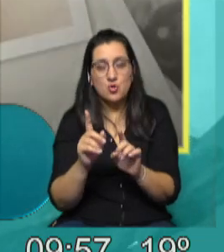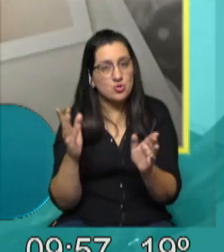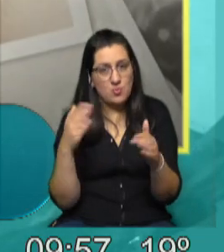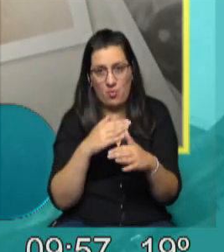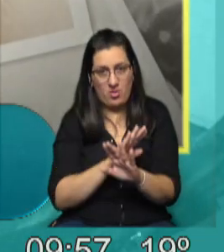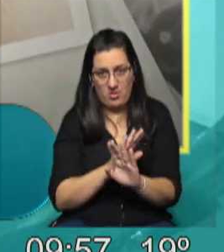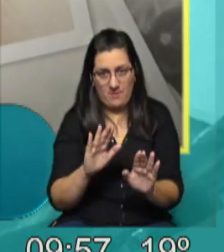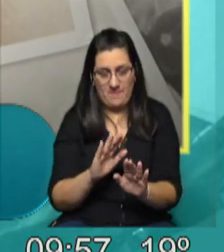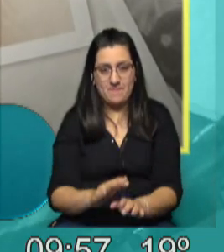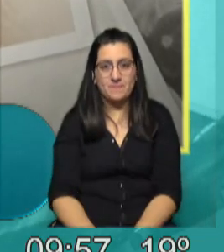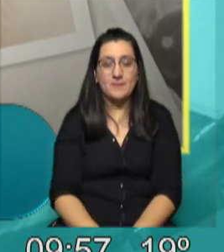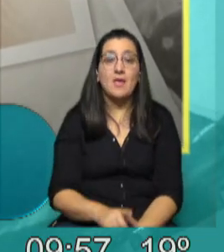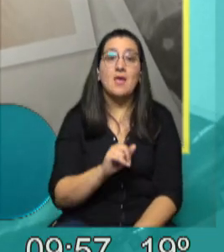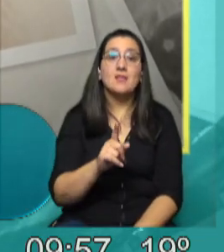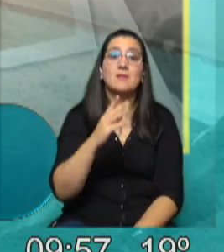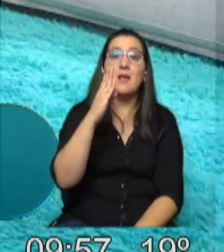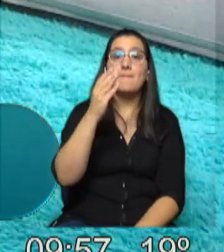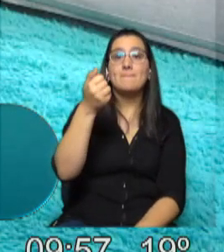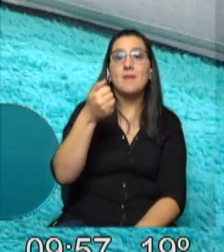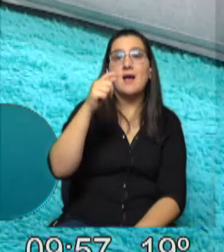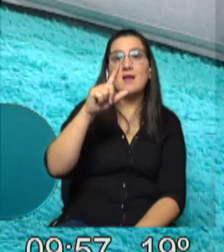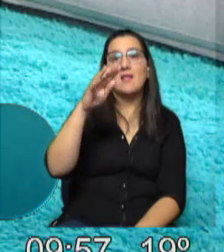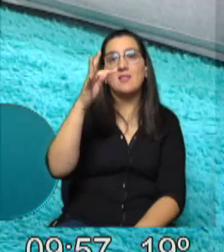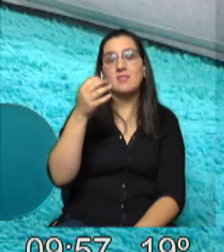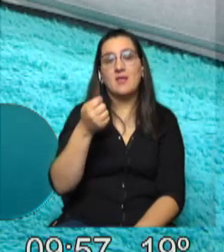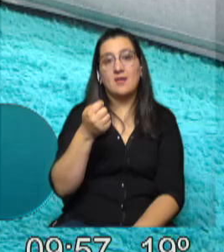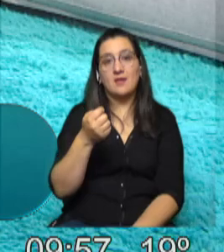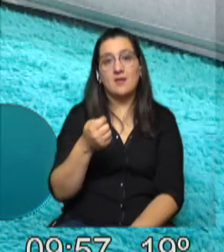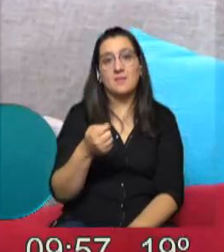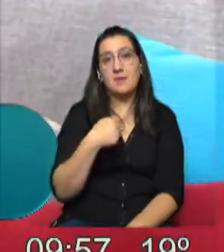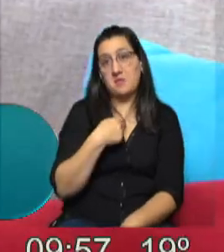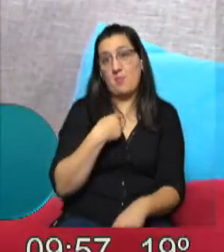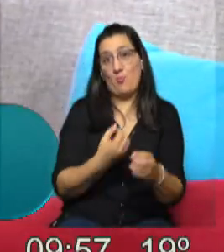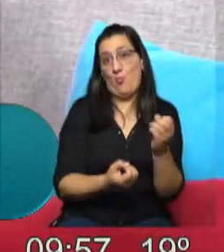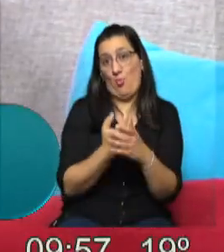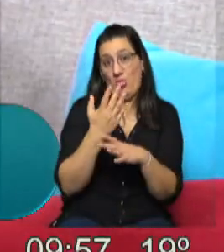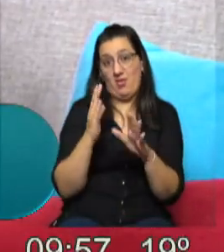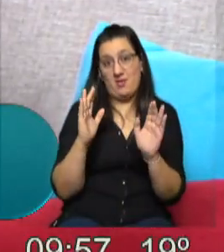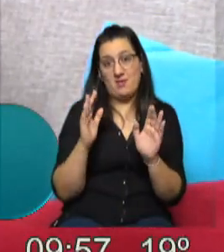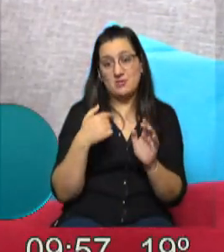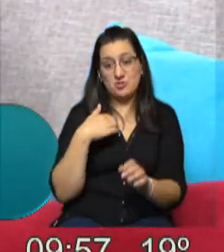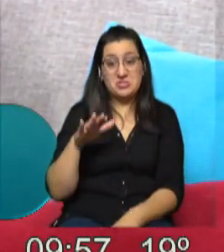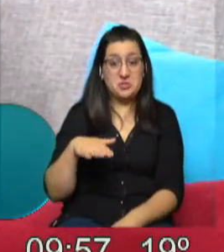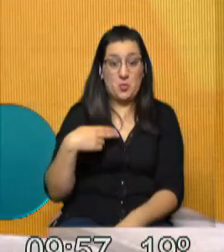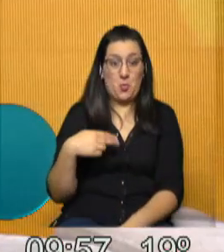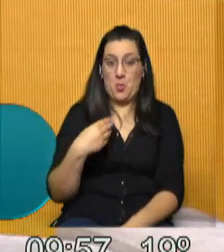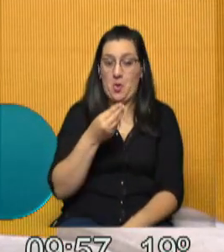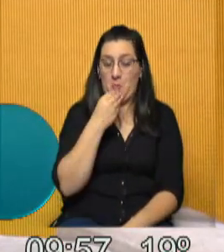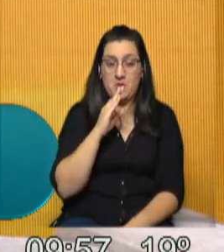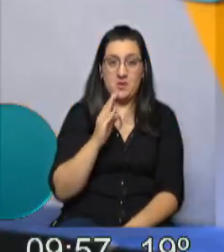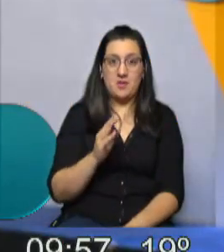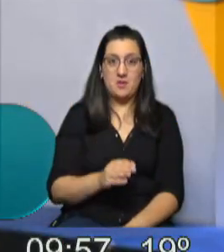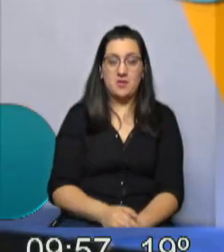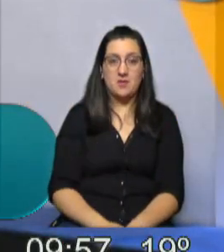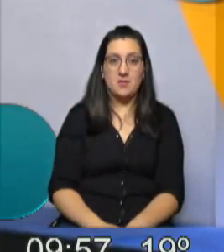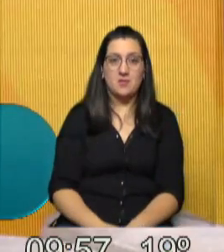Y esto que está de moda, la palta. Esto que está de moda. Para mí está de moda, Flo. ¿Qué crees? Te diga yo de chico. Yo no existía la palta.